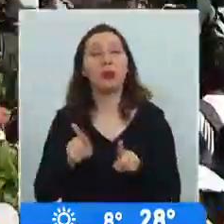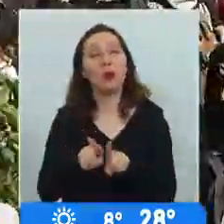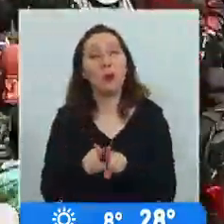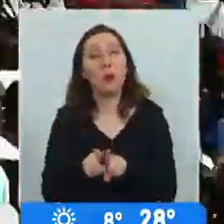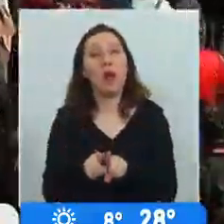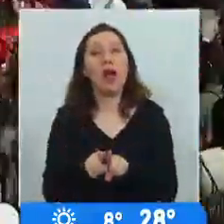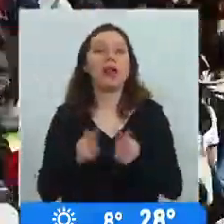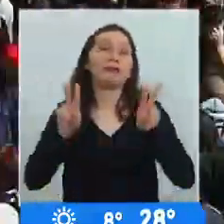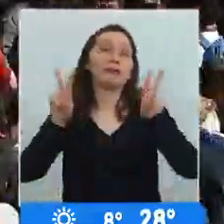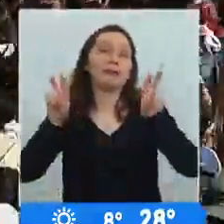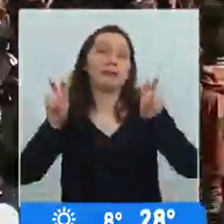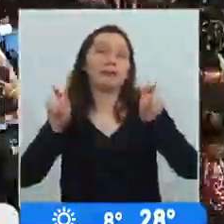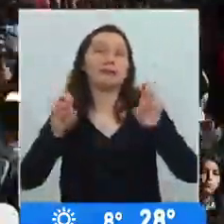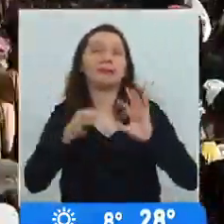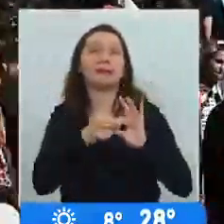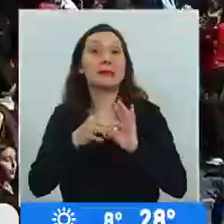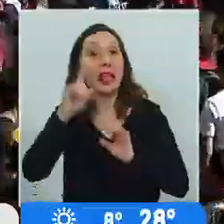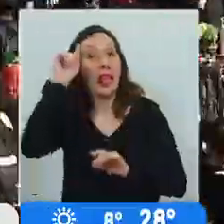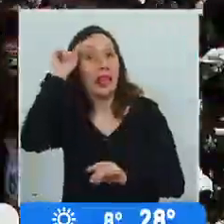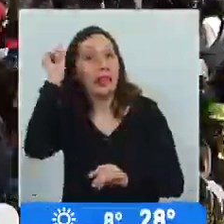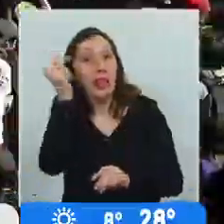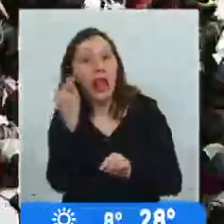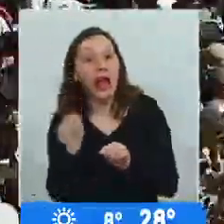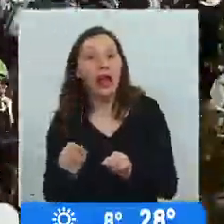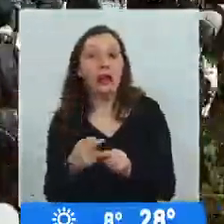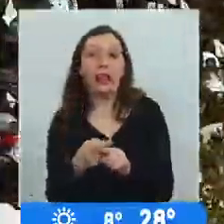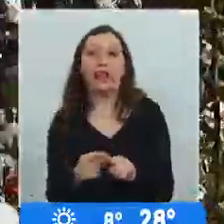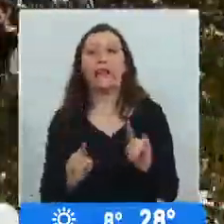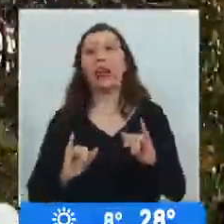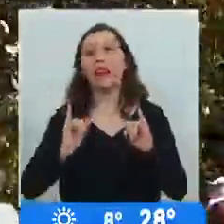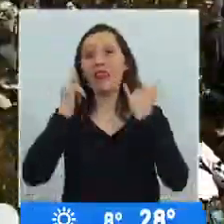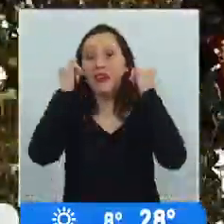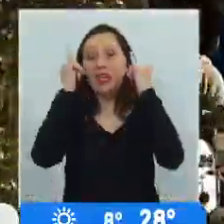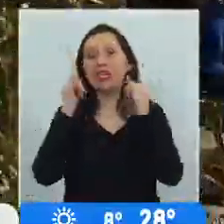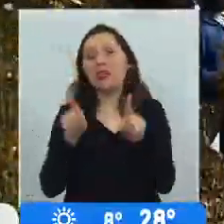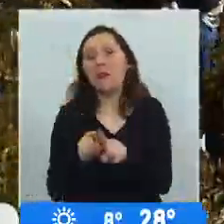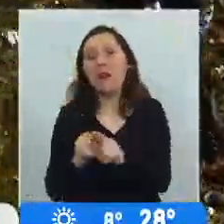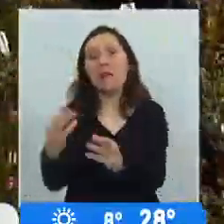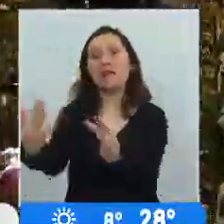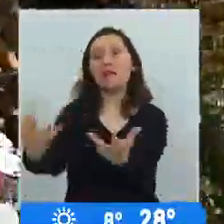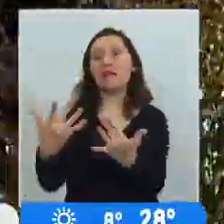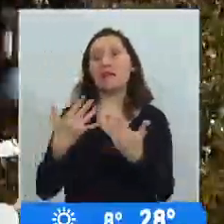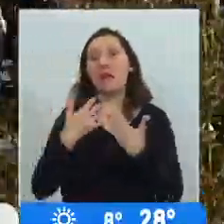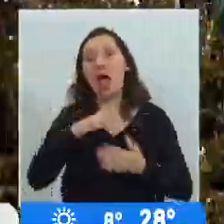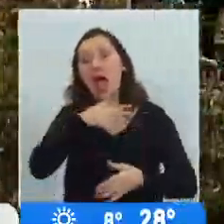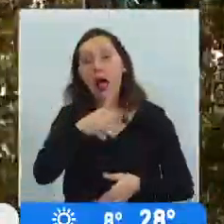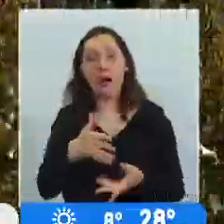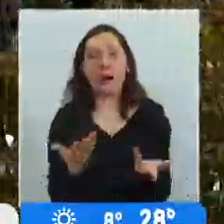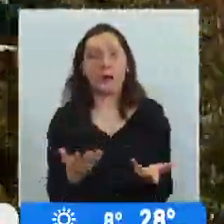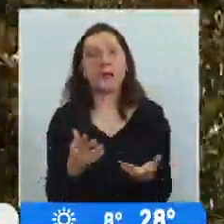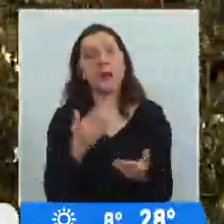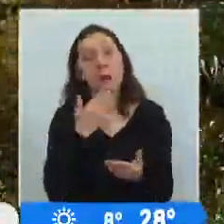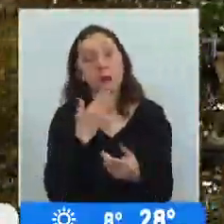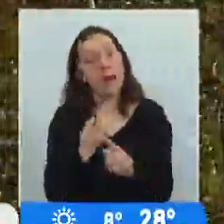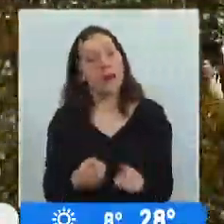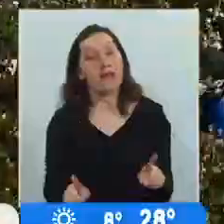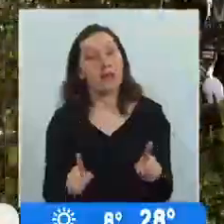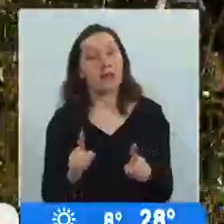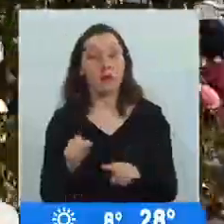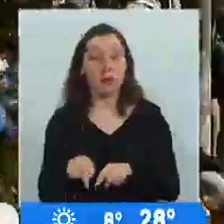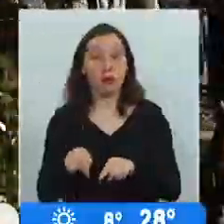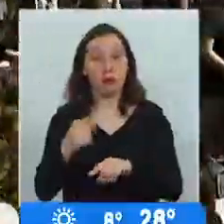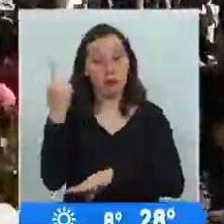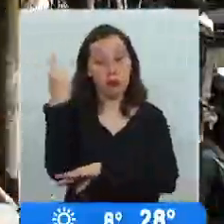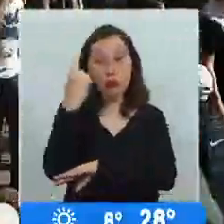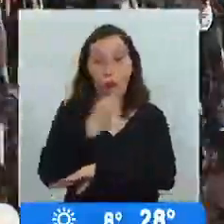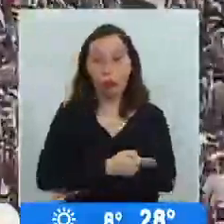manera, entre comillas, creativa, de una manera divertida se toman esta situación también, y creativa, en una jornada